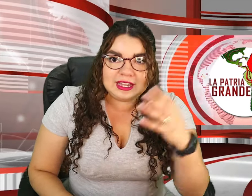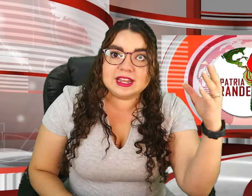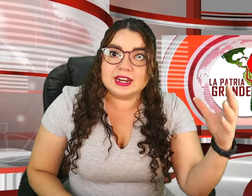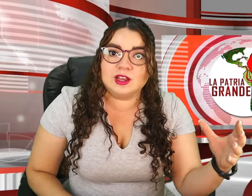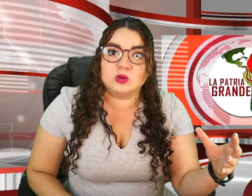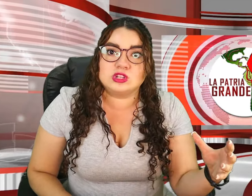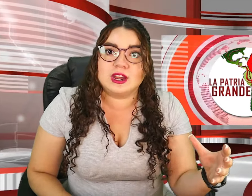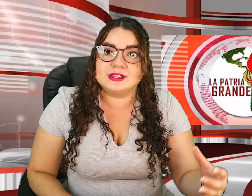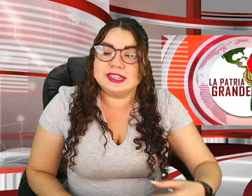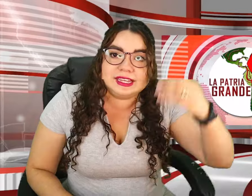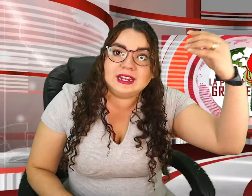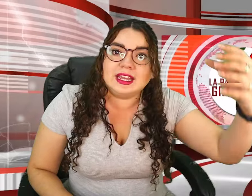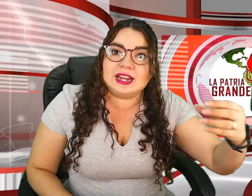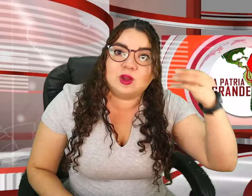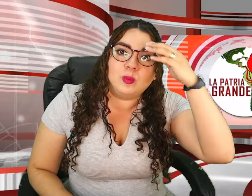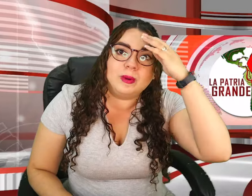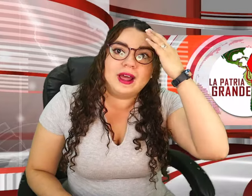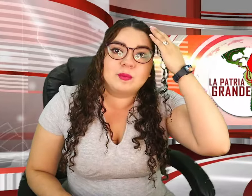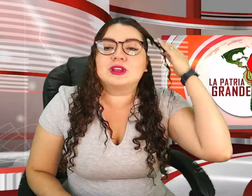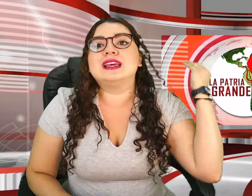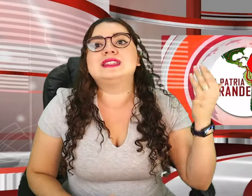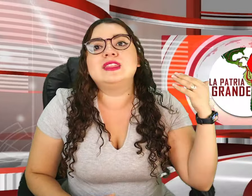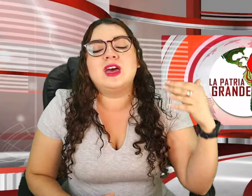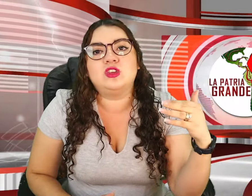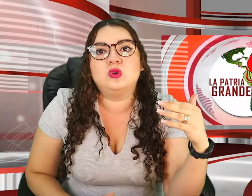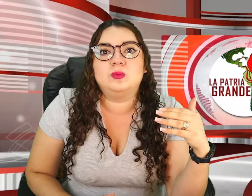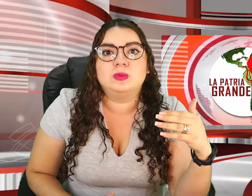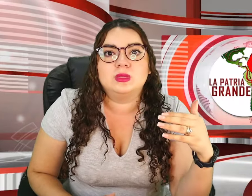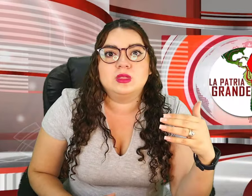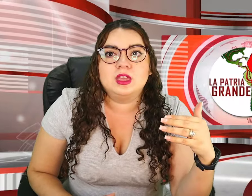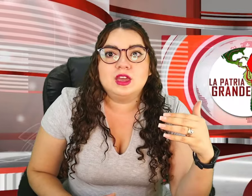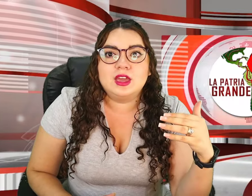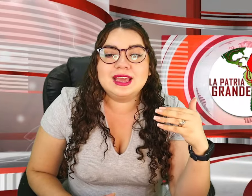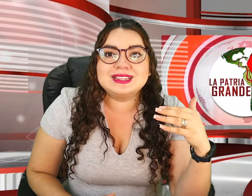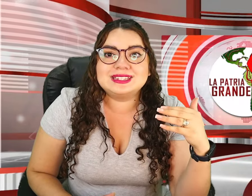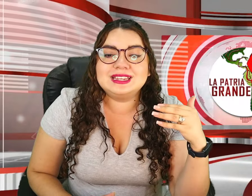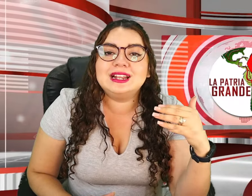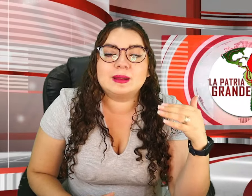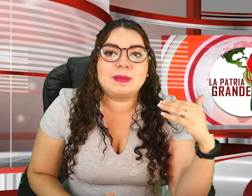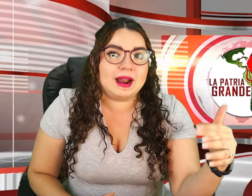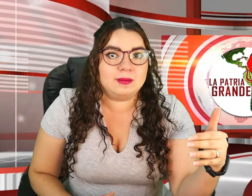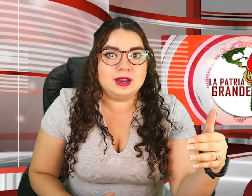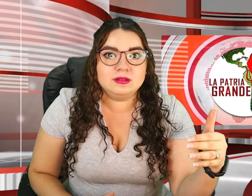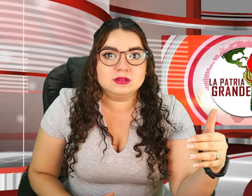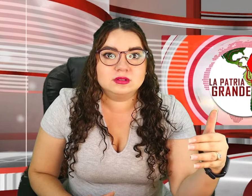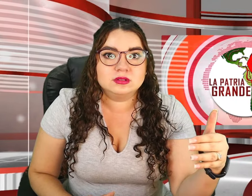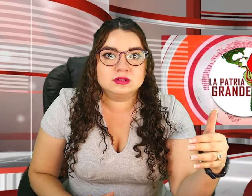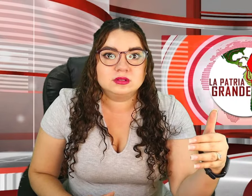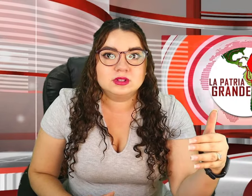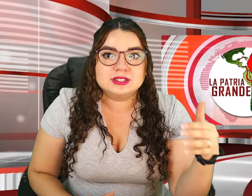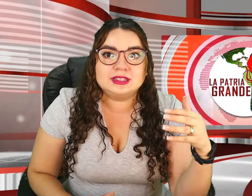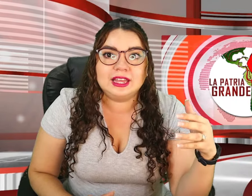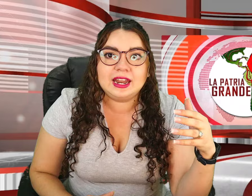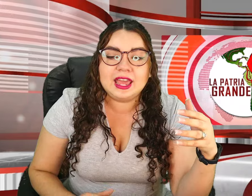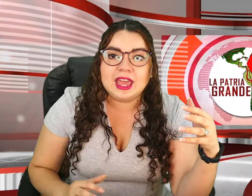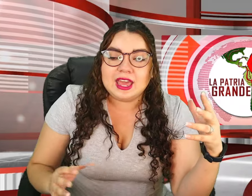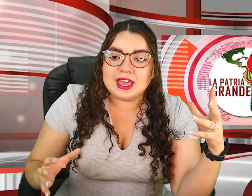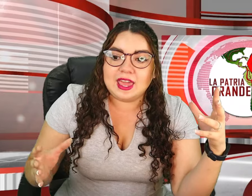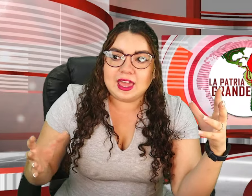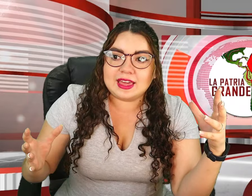se tiene que negociar, se tiene que recuperar porque este daño es irreparable. Se